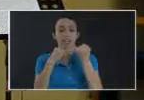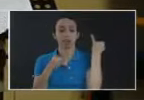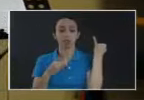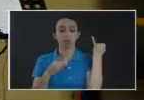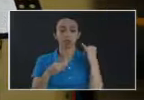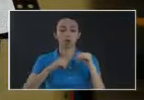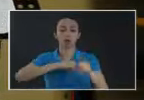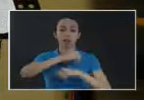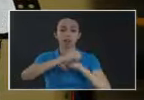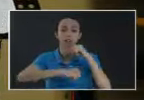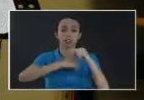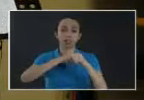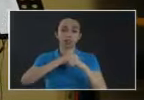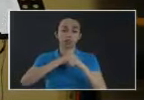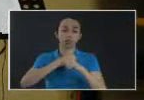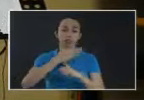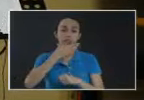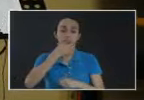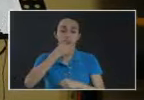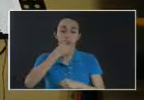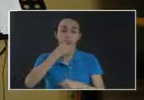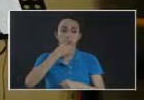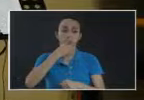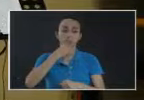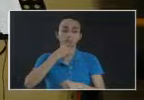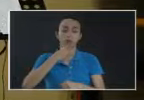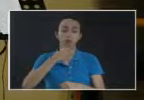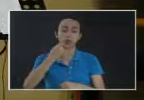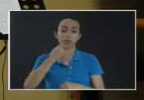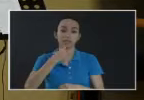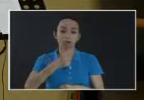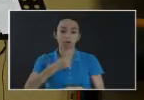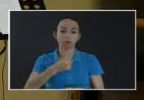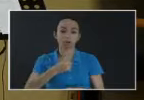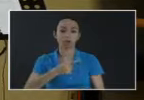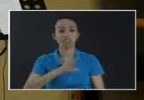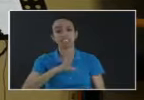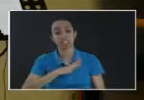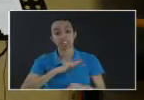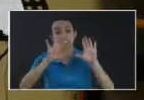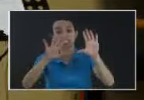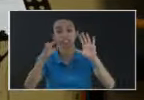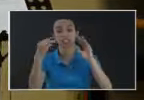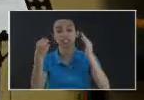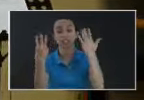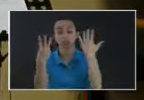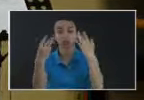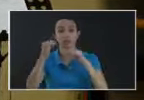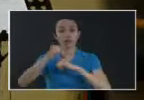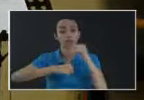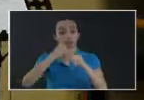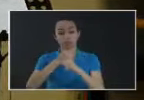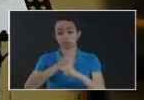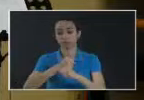todo Dios lo permite. Le dijo, mira hija, pues ya tenés 18 años, ya cumplí contigo y aquí